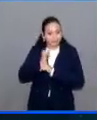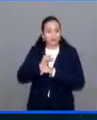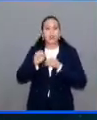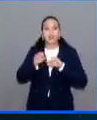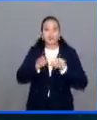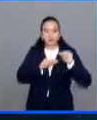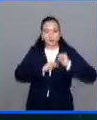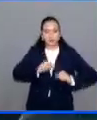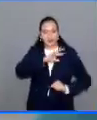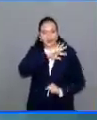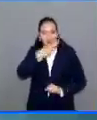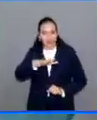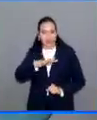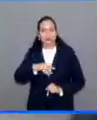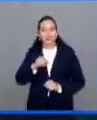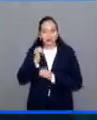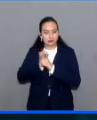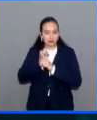la República.